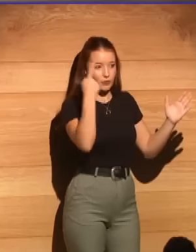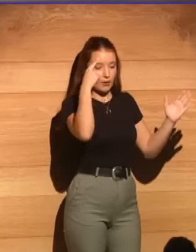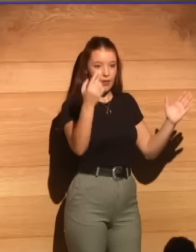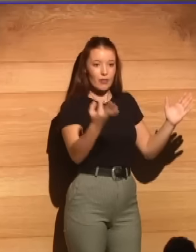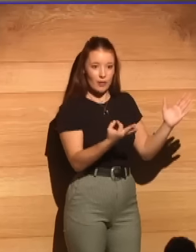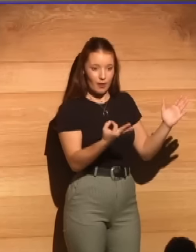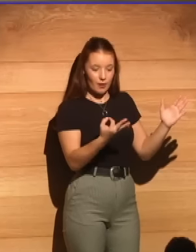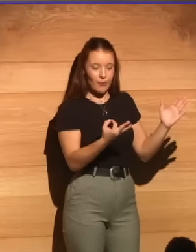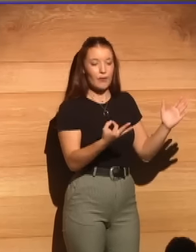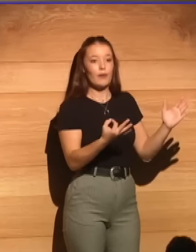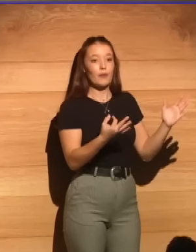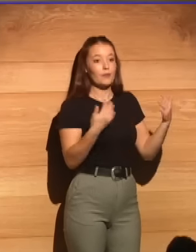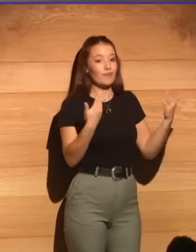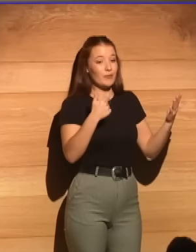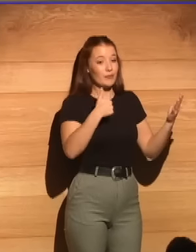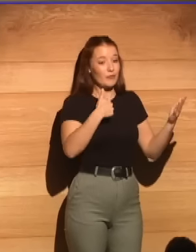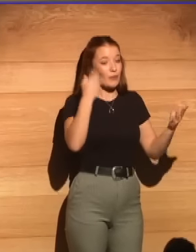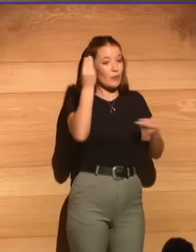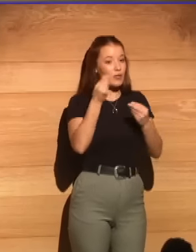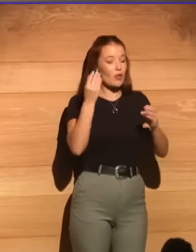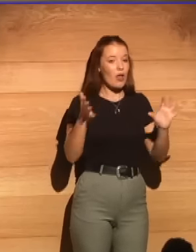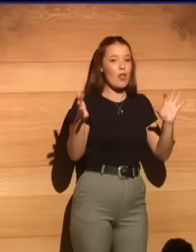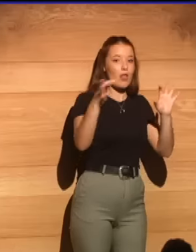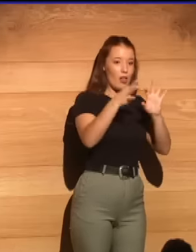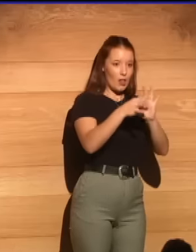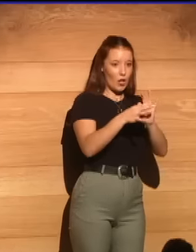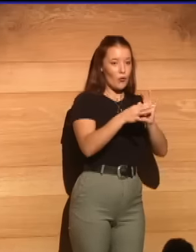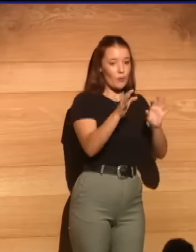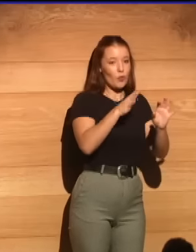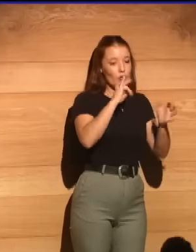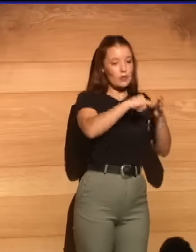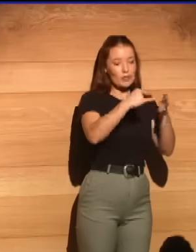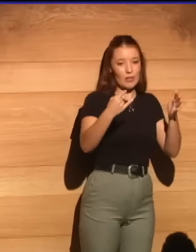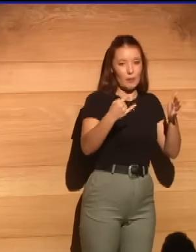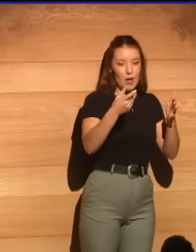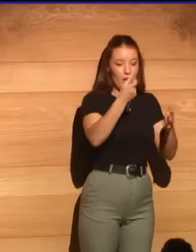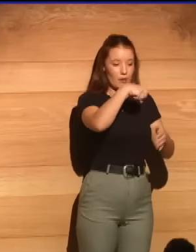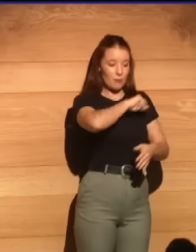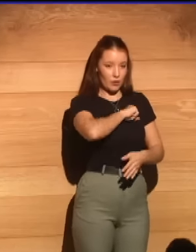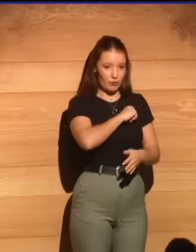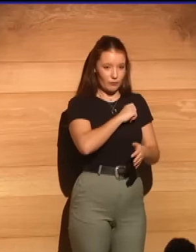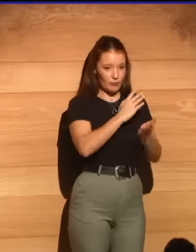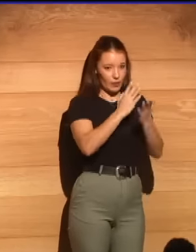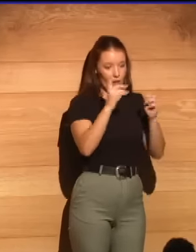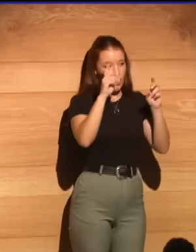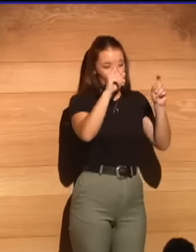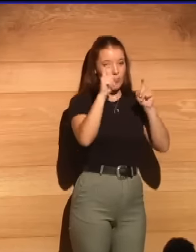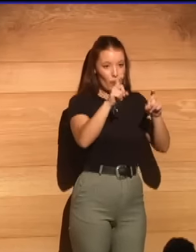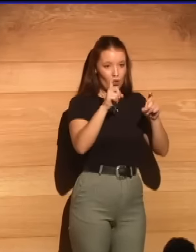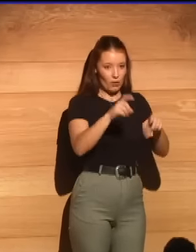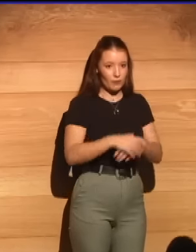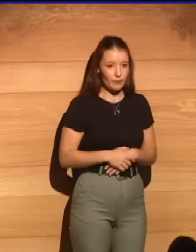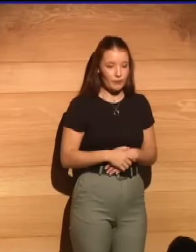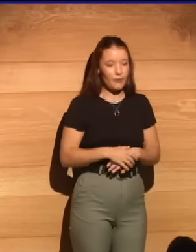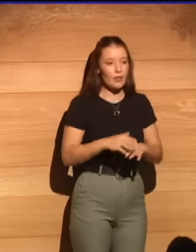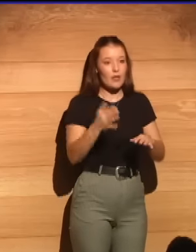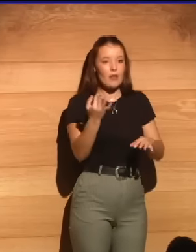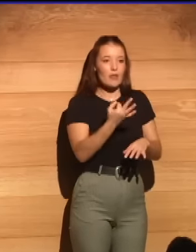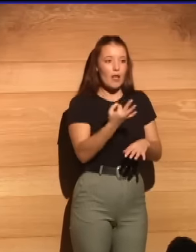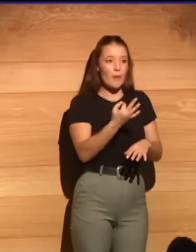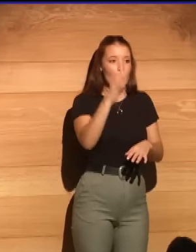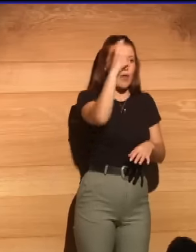Y yo creo que eso tiene mucho que ver con el sistema español, ¿no? Donde te obligan a elegir entre ciencias y letras. Y